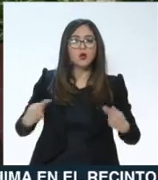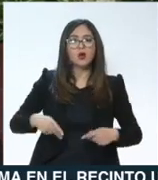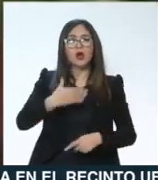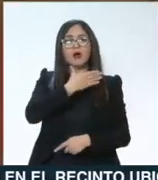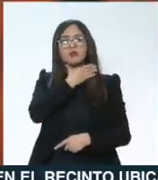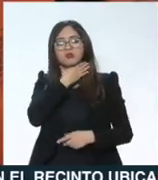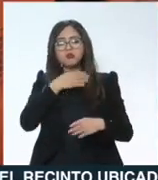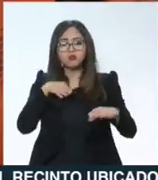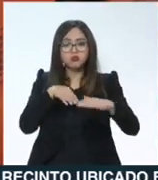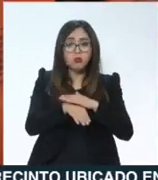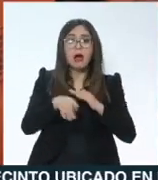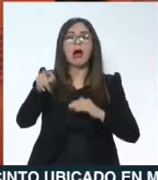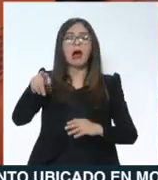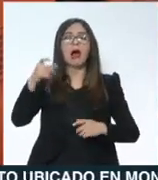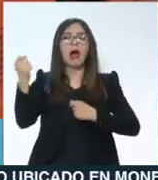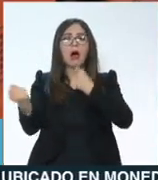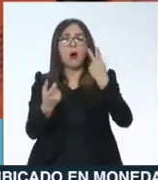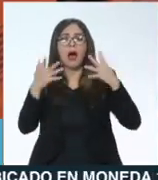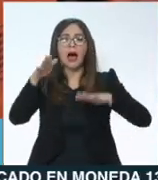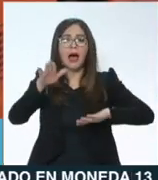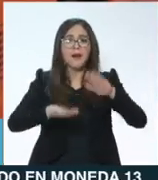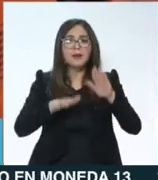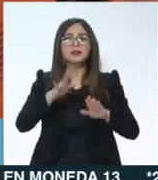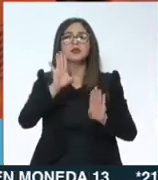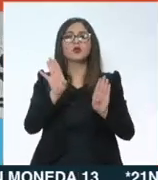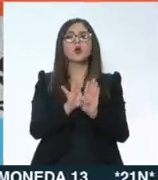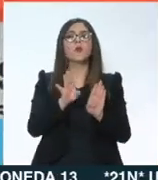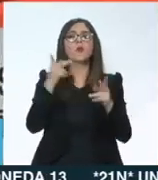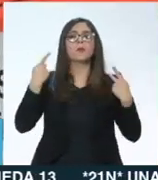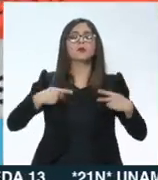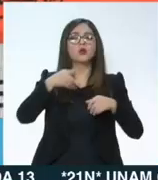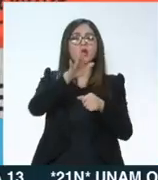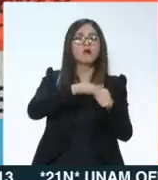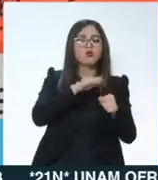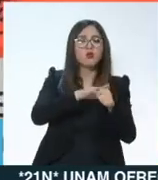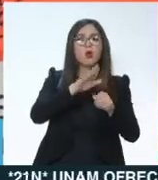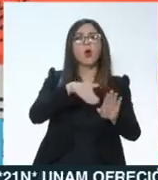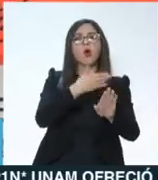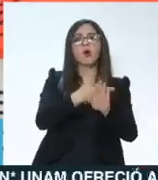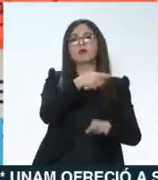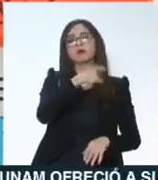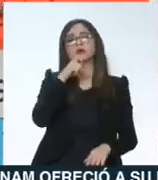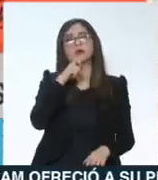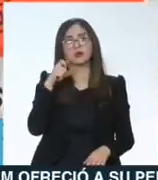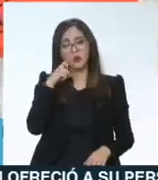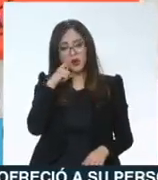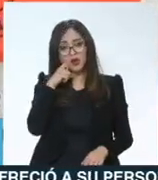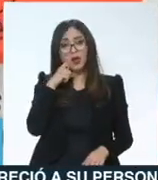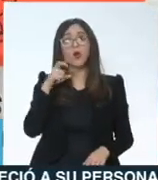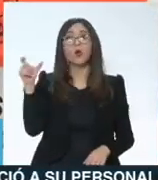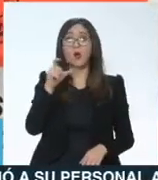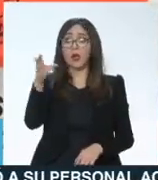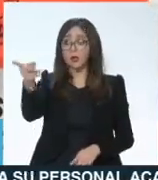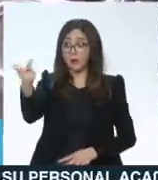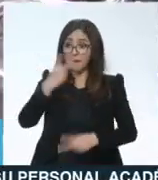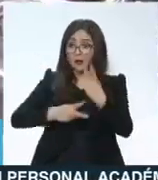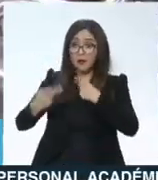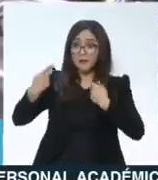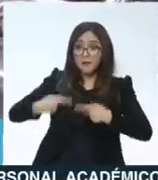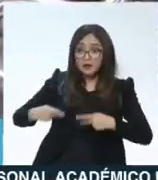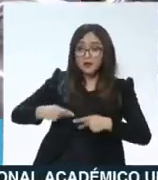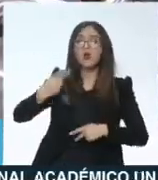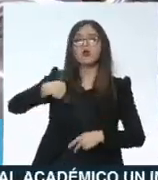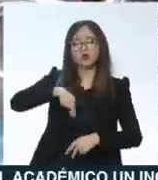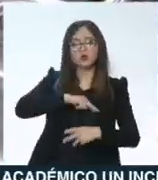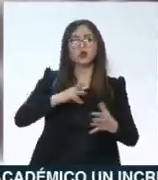cometen regularmente conductas de tipo sexual. Lo que hacemos es brindar acompañamientos ante las fiscalías especializadas de